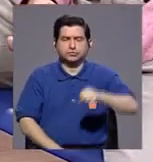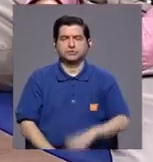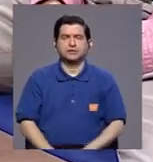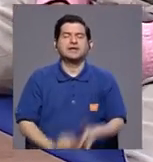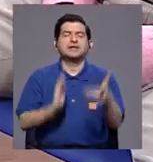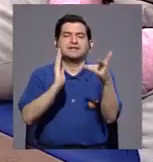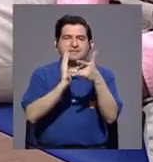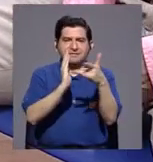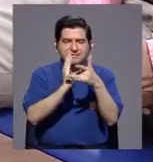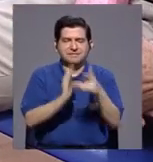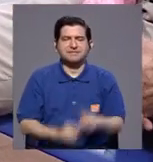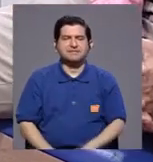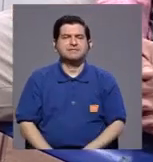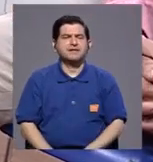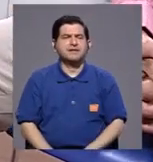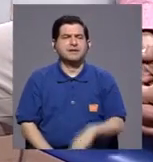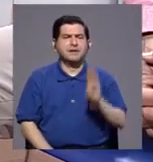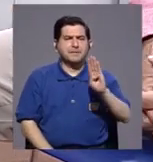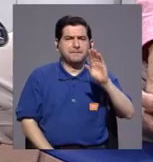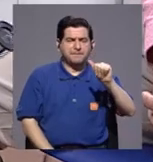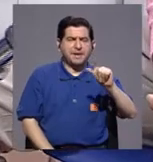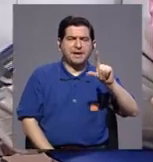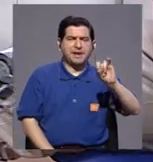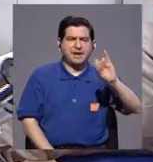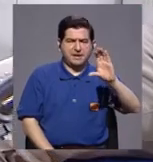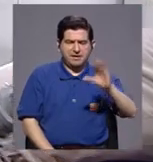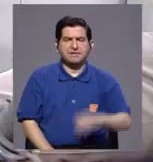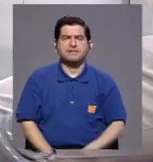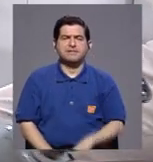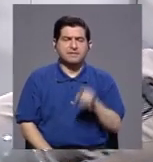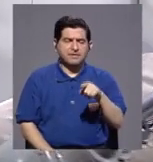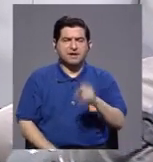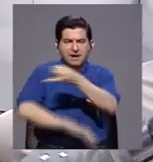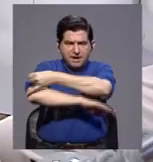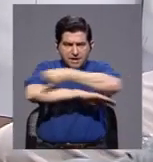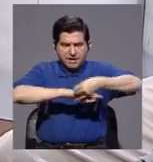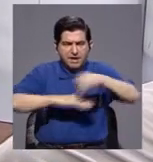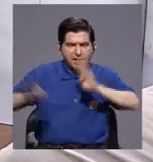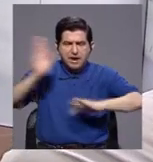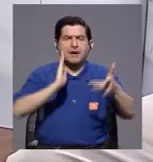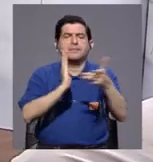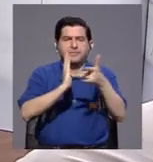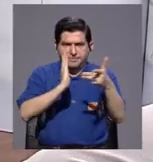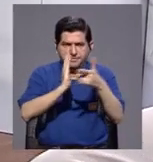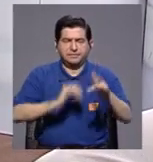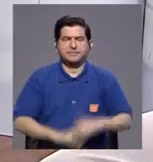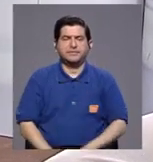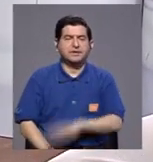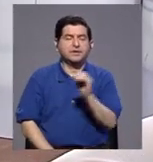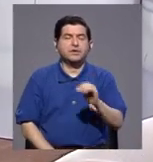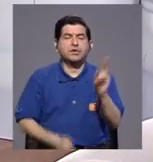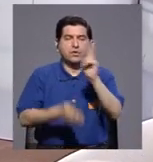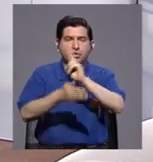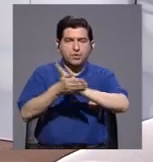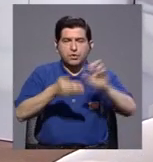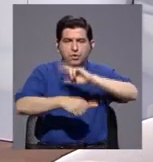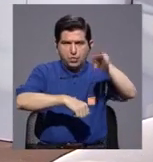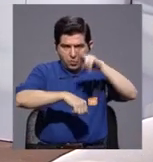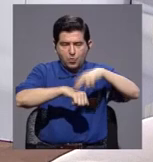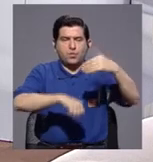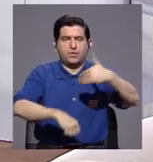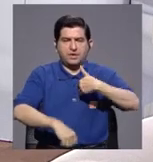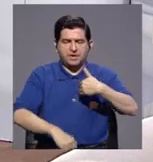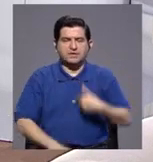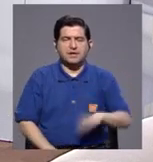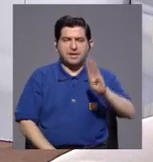tecnológico de costa rica cuenta con un bachillerato y una licenciatura en ingeniería en biotecnología y la universidad nacional cuenta con